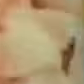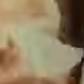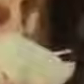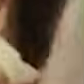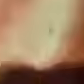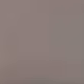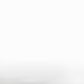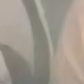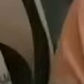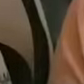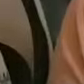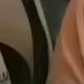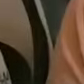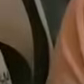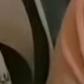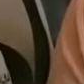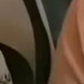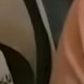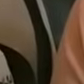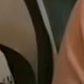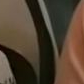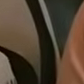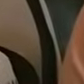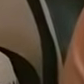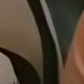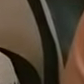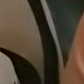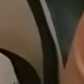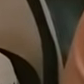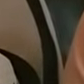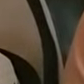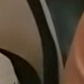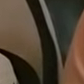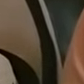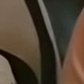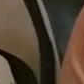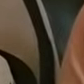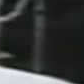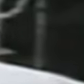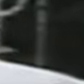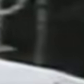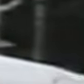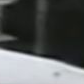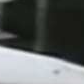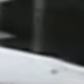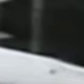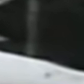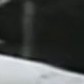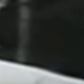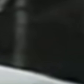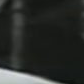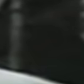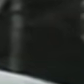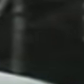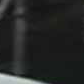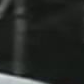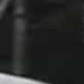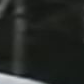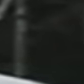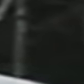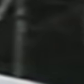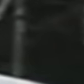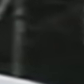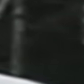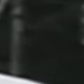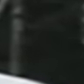900 parejas así. Y a mí ya me han avisado, había ido con una mujer de Nanta de Tat. Entonces yo